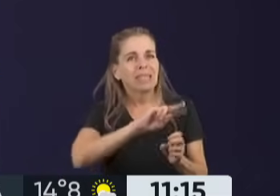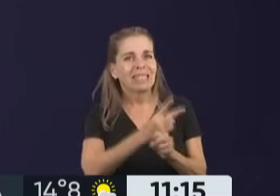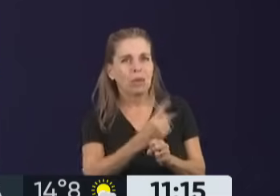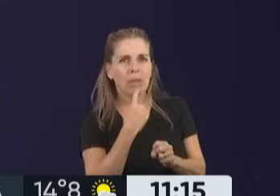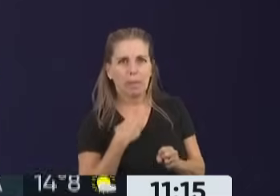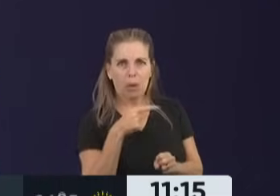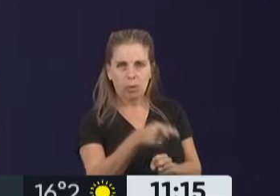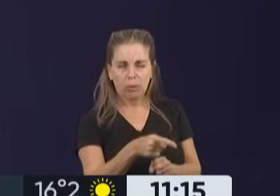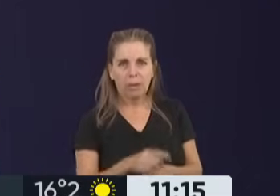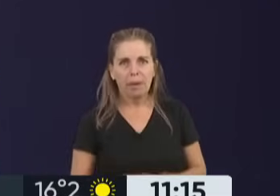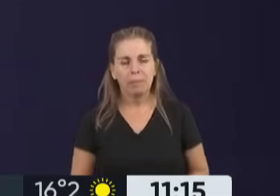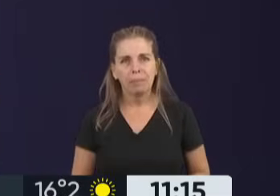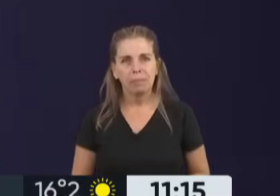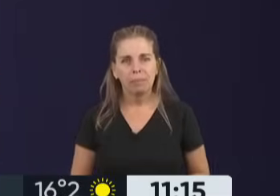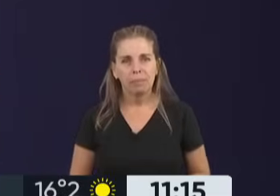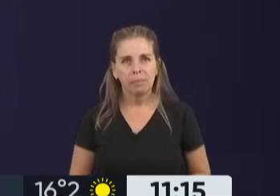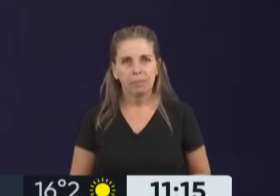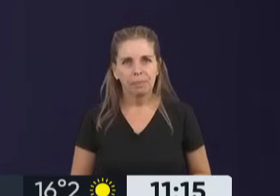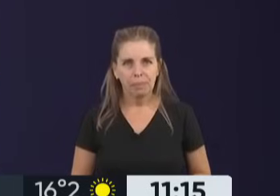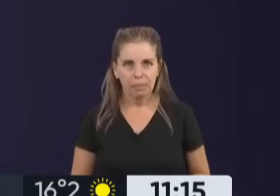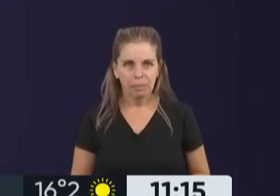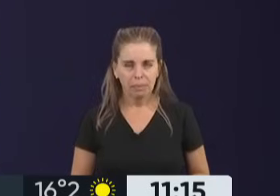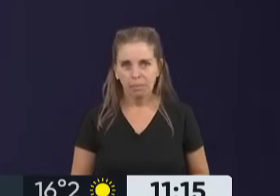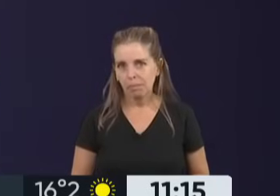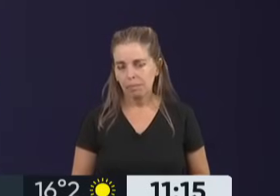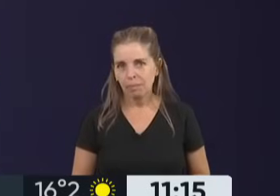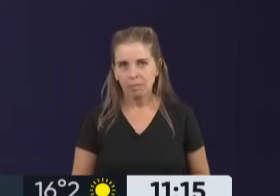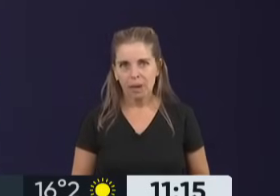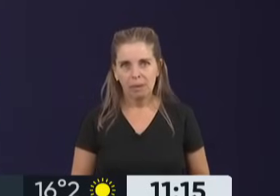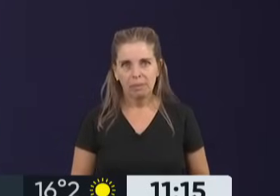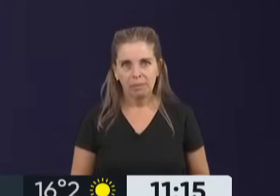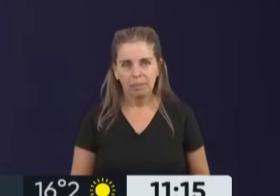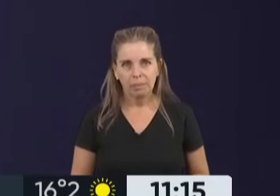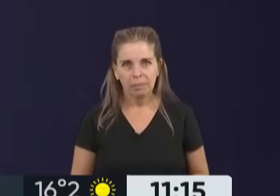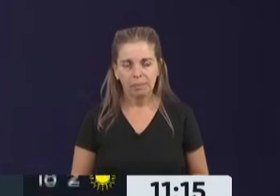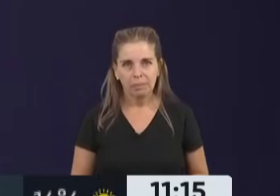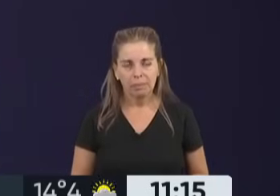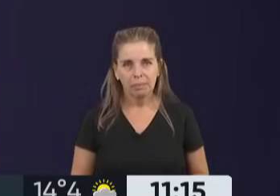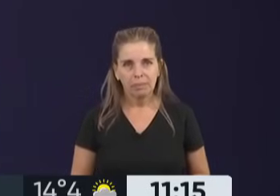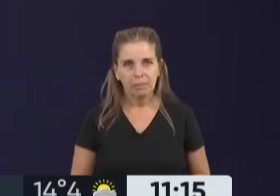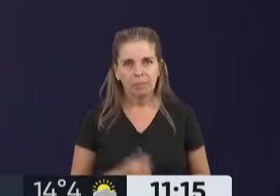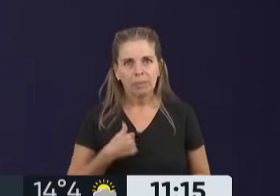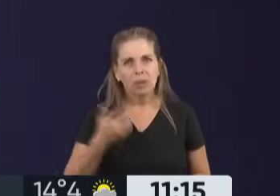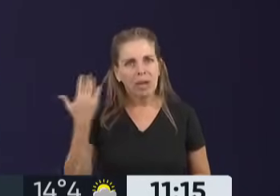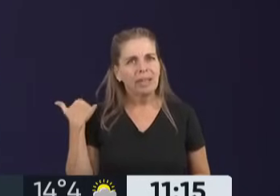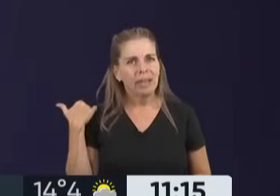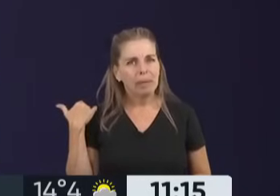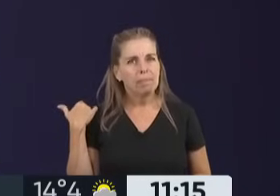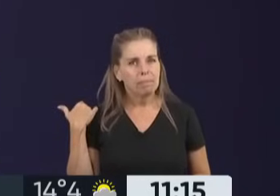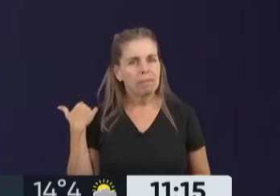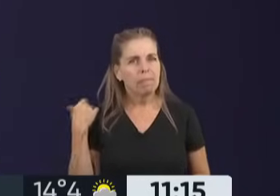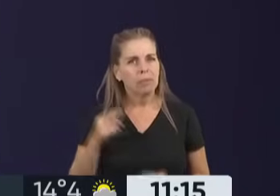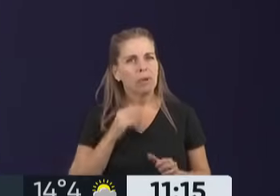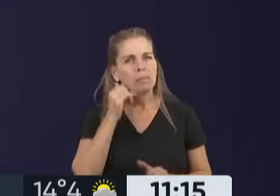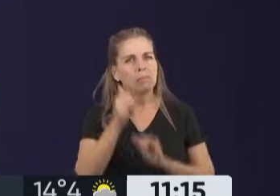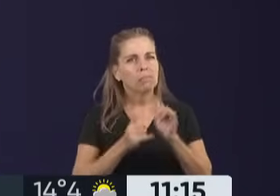pregunta, a ver, cuando yo ayer incluso se los enumeré,